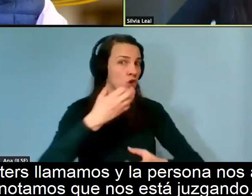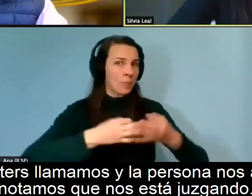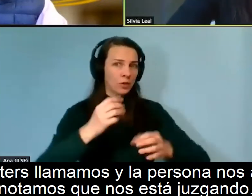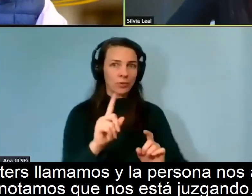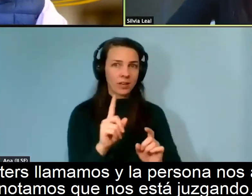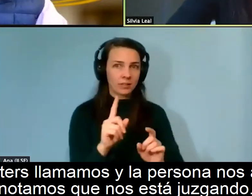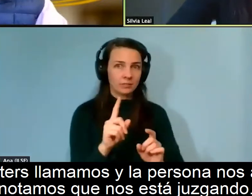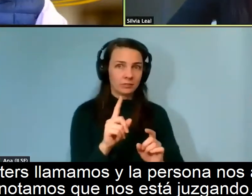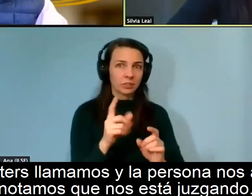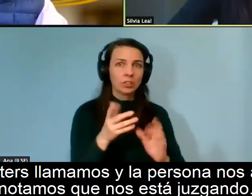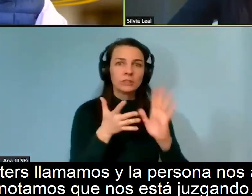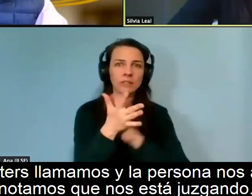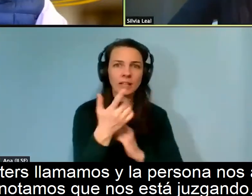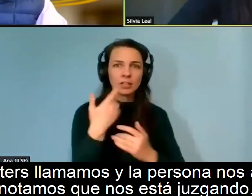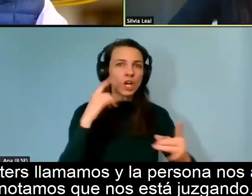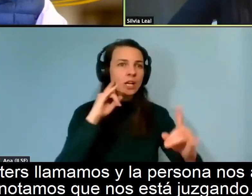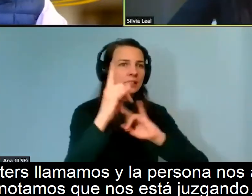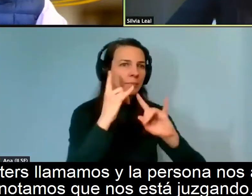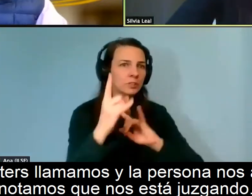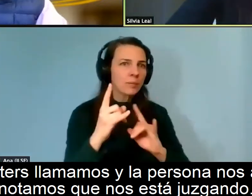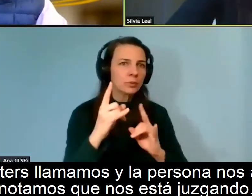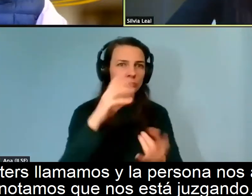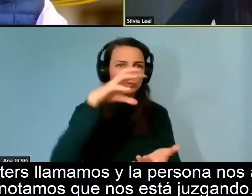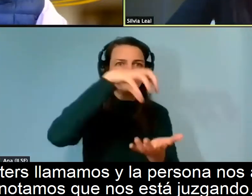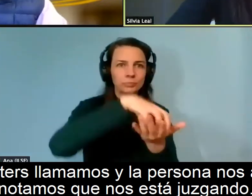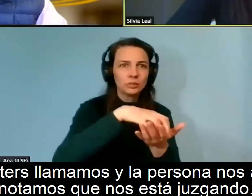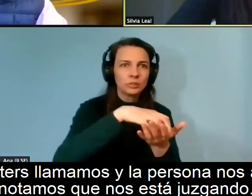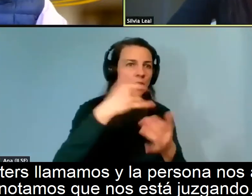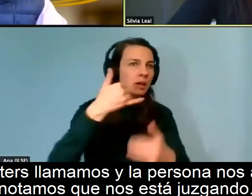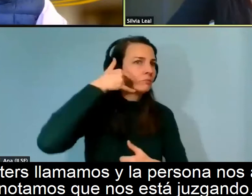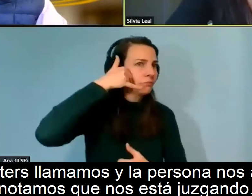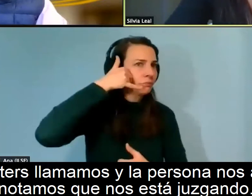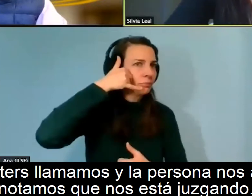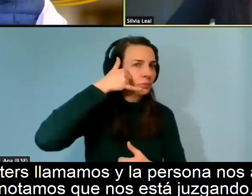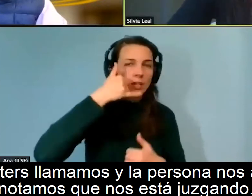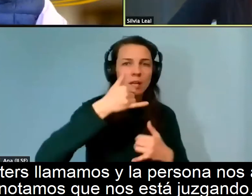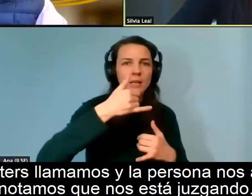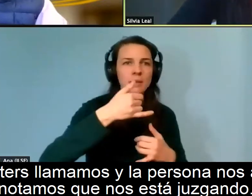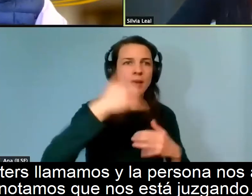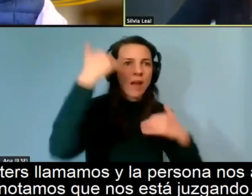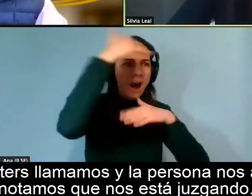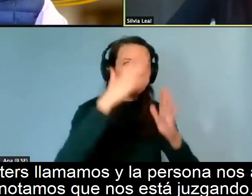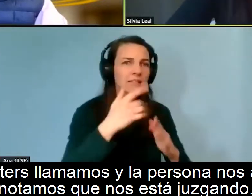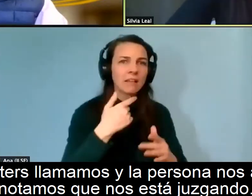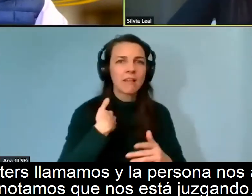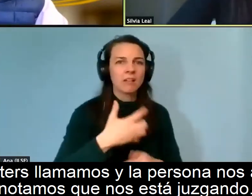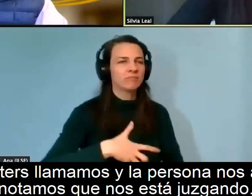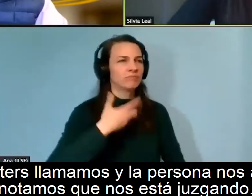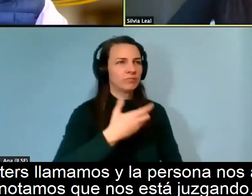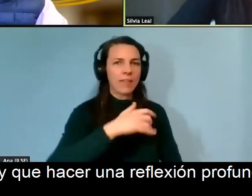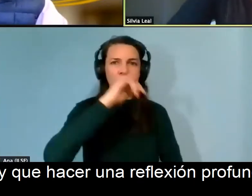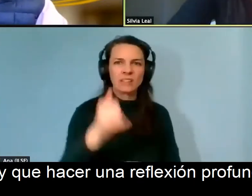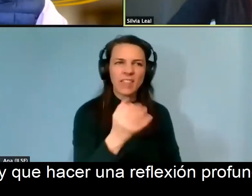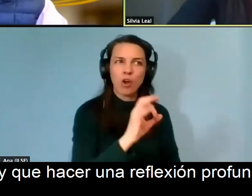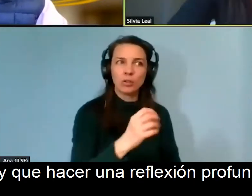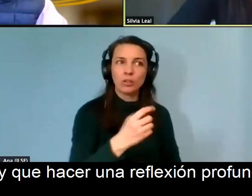a cuántos call centers llamamos y la persona que nos atiende arisca, cansada o notamos que nos está juzgando.